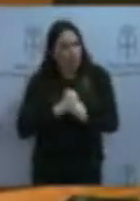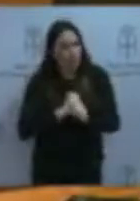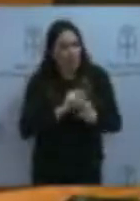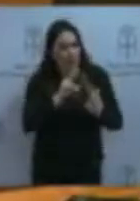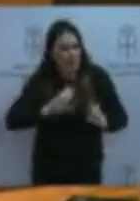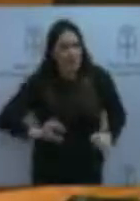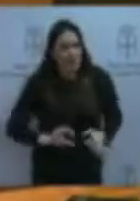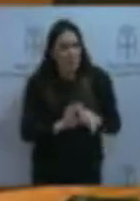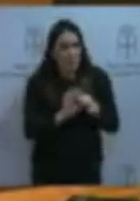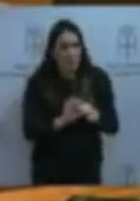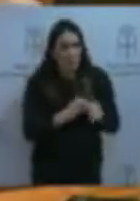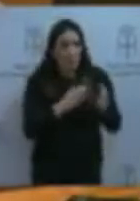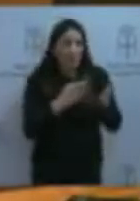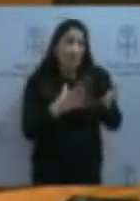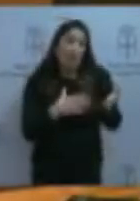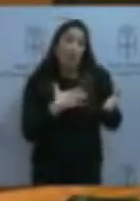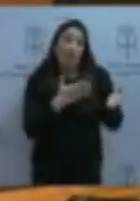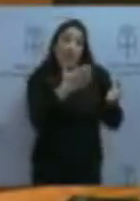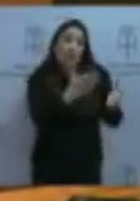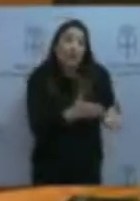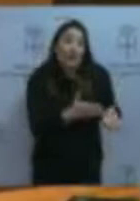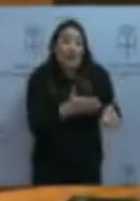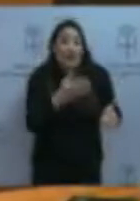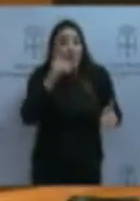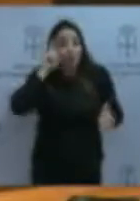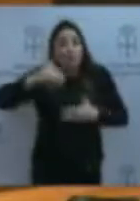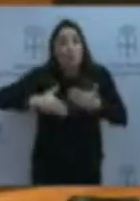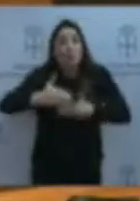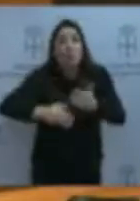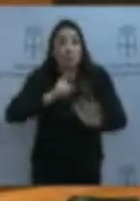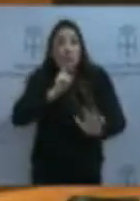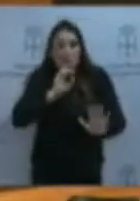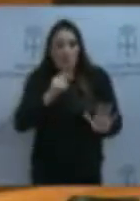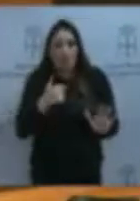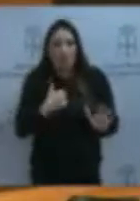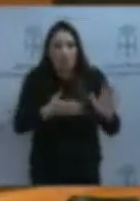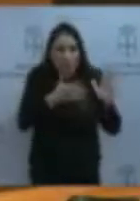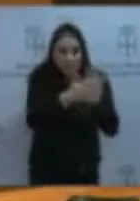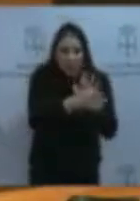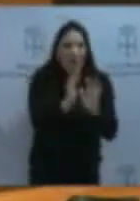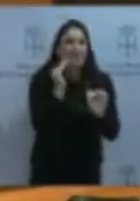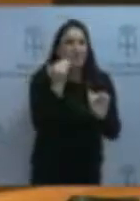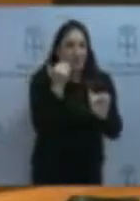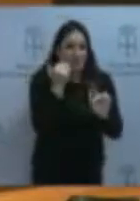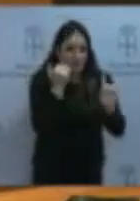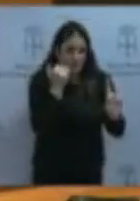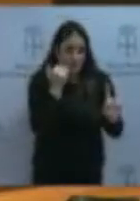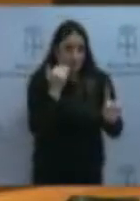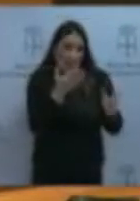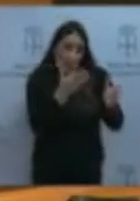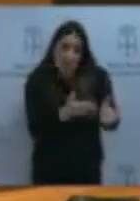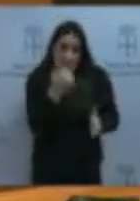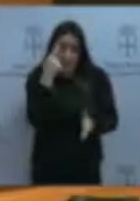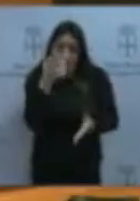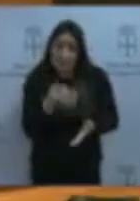no está al tanto definitivo de las cuestiones, pero le voy a dar incluso fechas. Como ya sabrá, porque estoy seguro, en